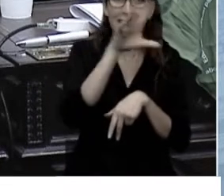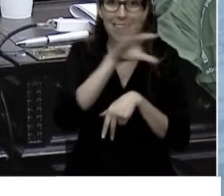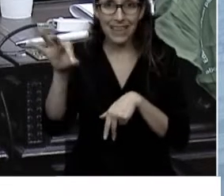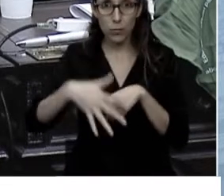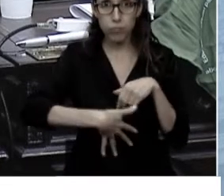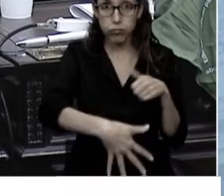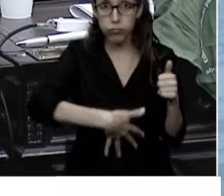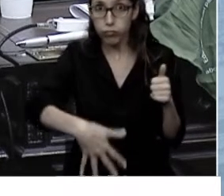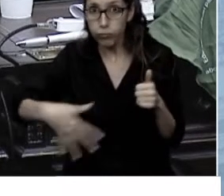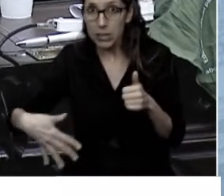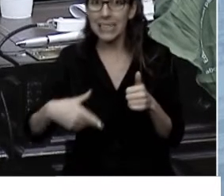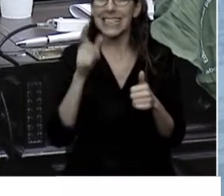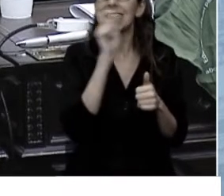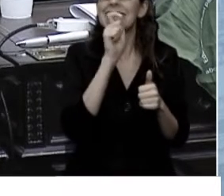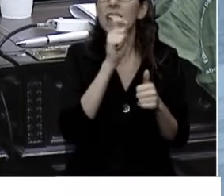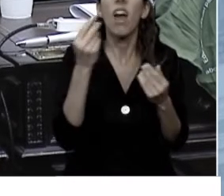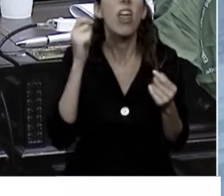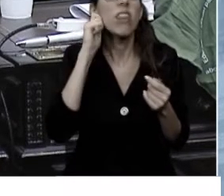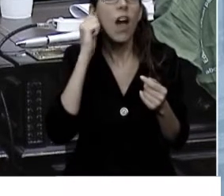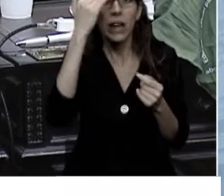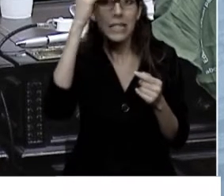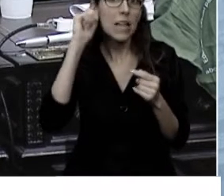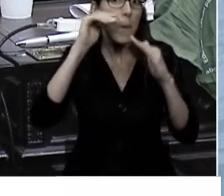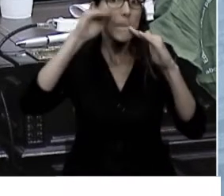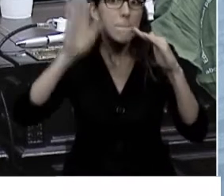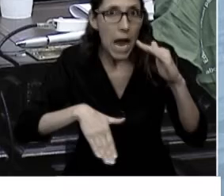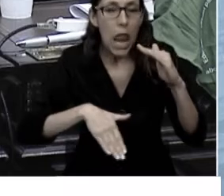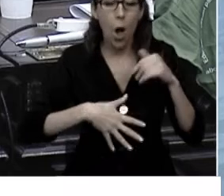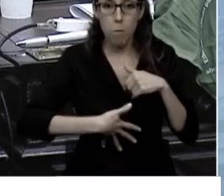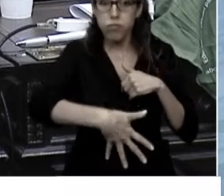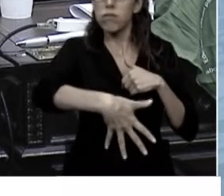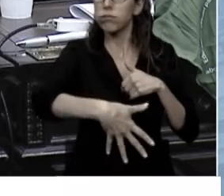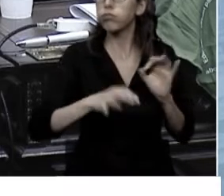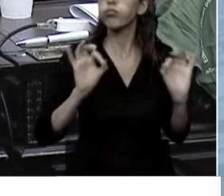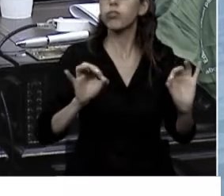embarazos de niñas menores de 15 años llegan a término.